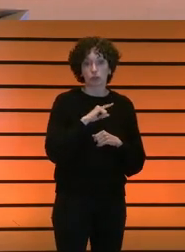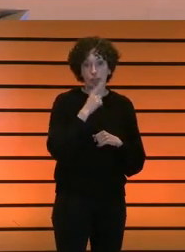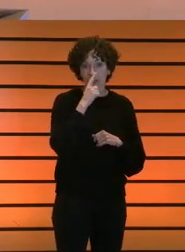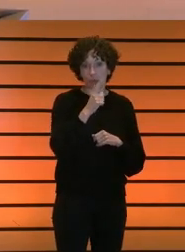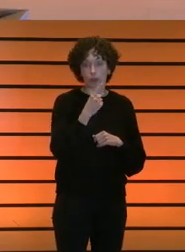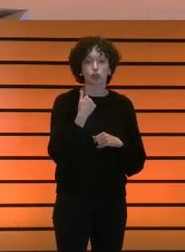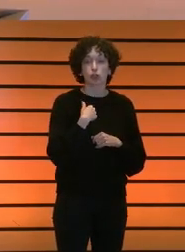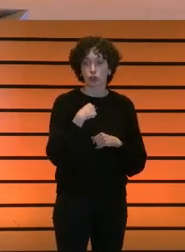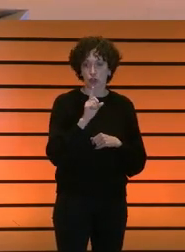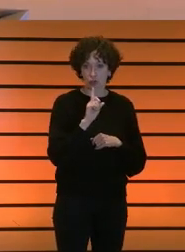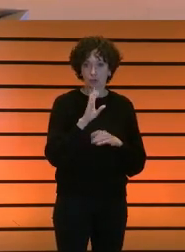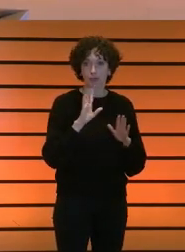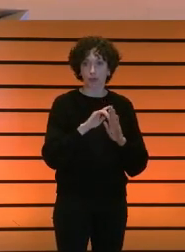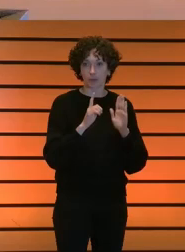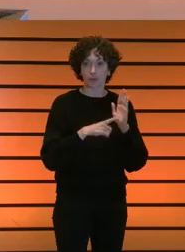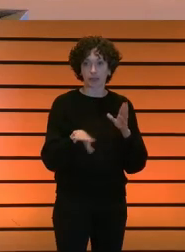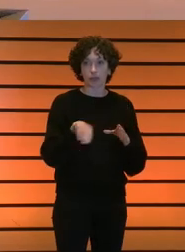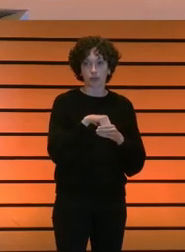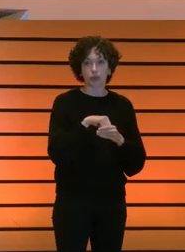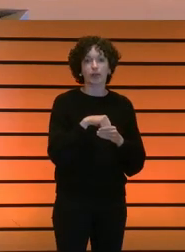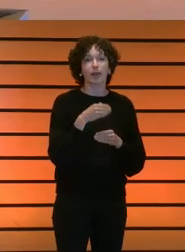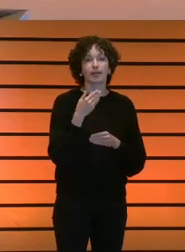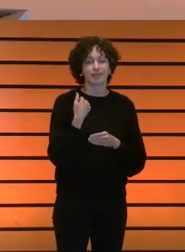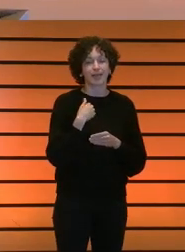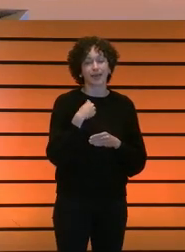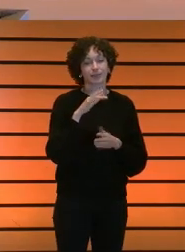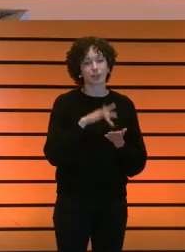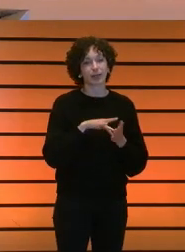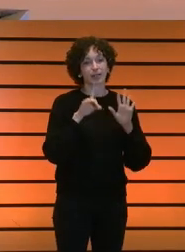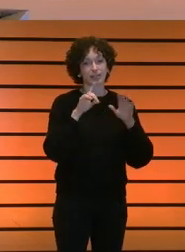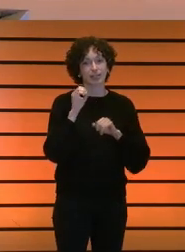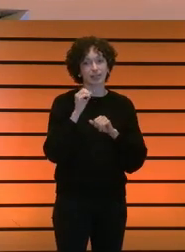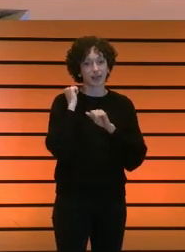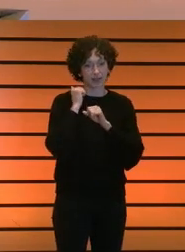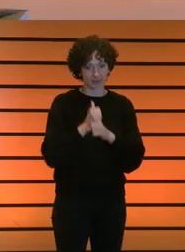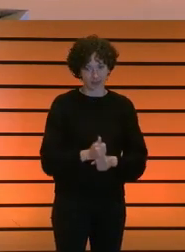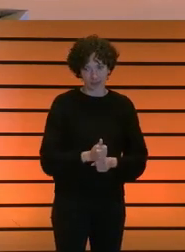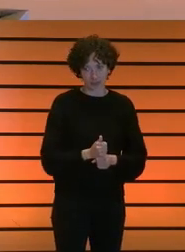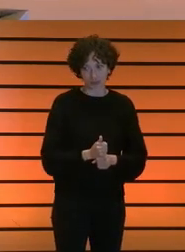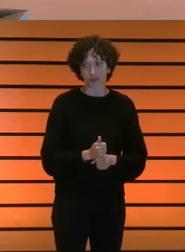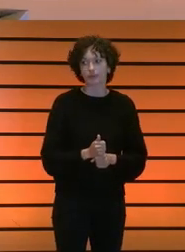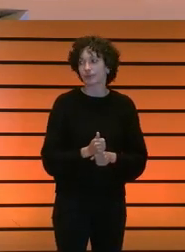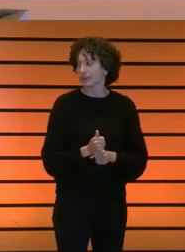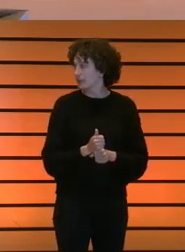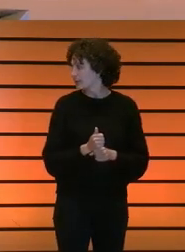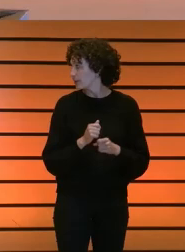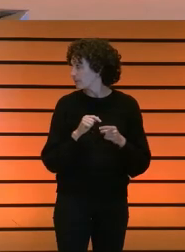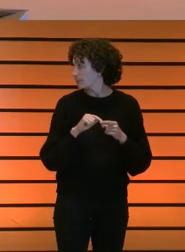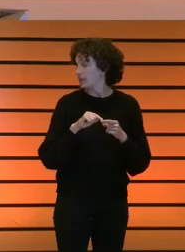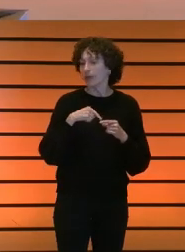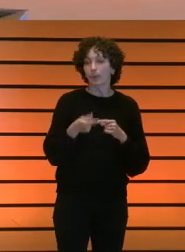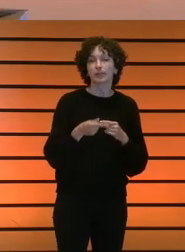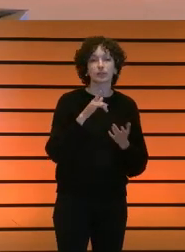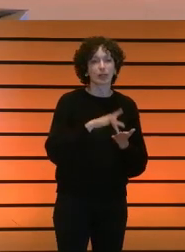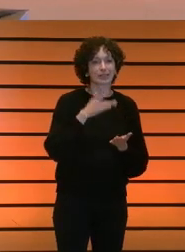yo no pero plena inclusión cumple 60 años claro estamos muy hechos y entonces luego nos viene que si la Inteligencia